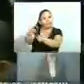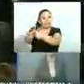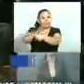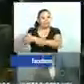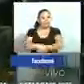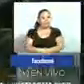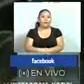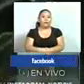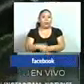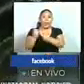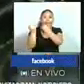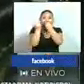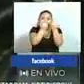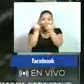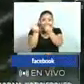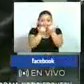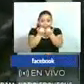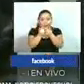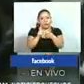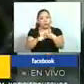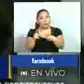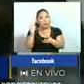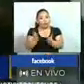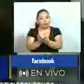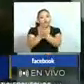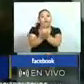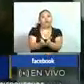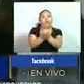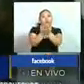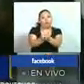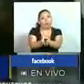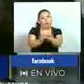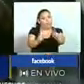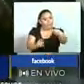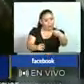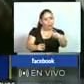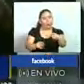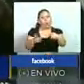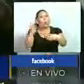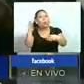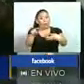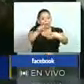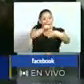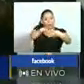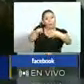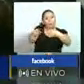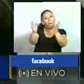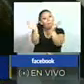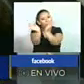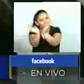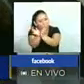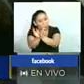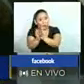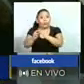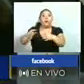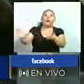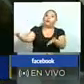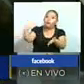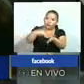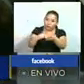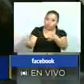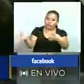El maíz que es lo más grande vino en dos buques uno vino en los primeros días de mayo y el otro vino